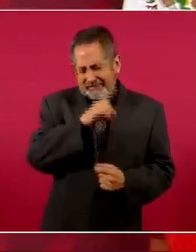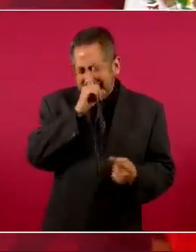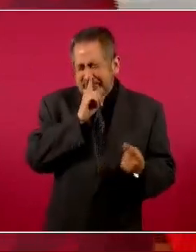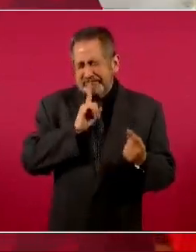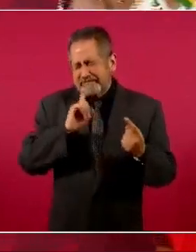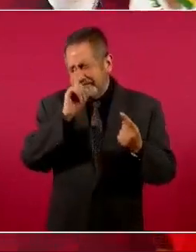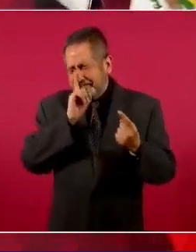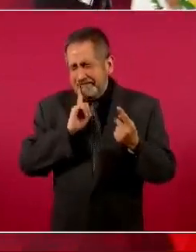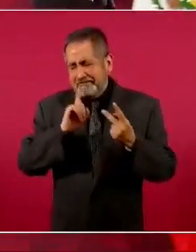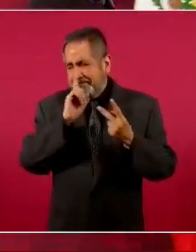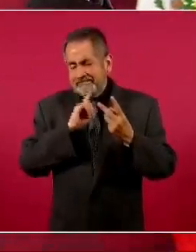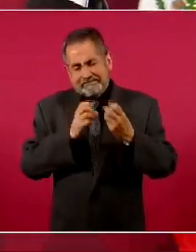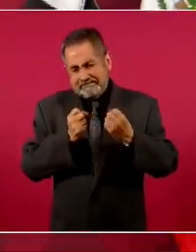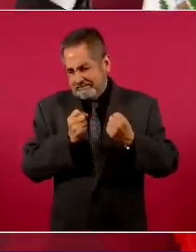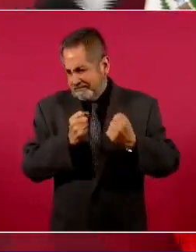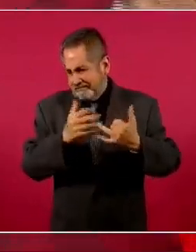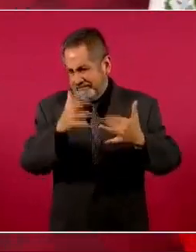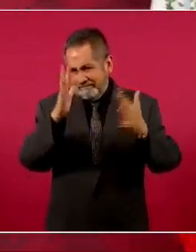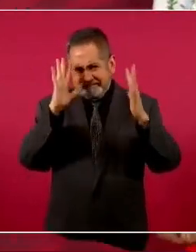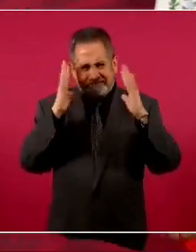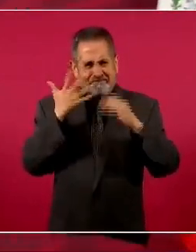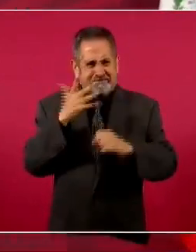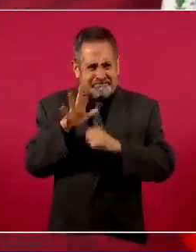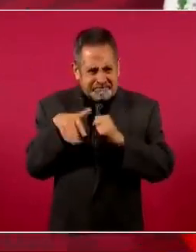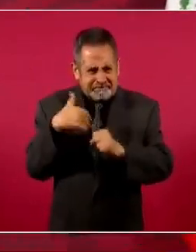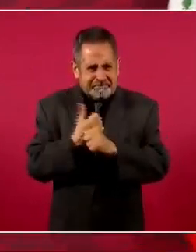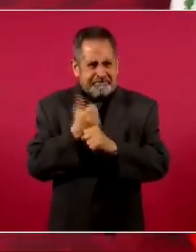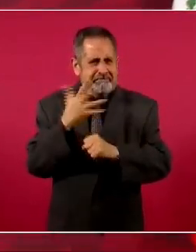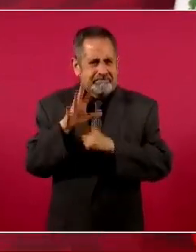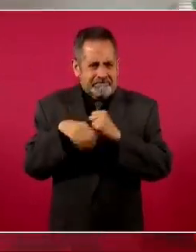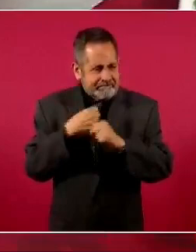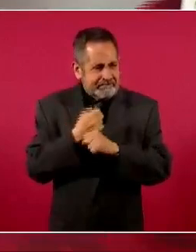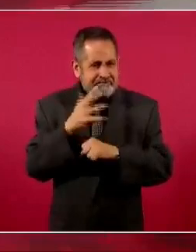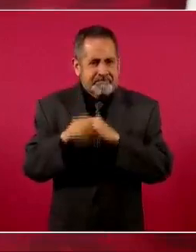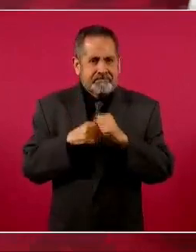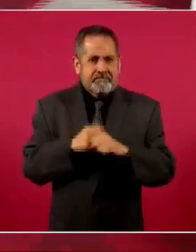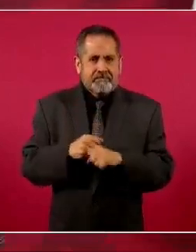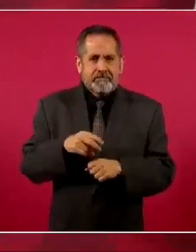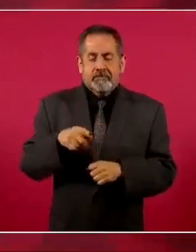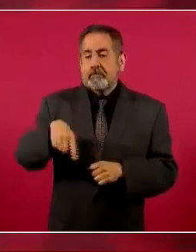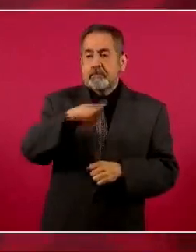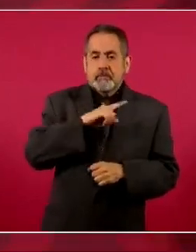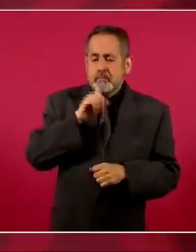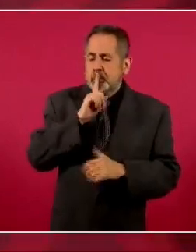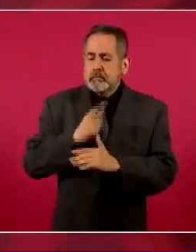mintieron durante décadas de que el problema era la mordida?